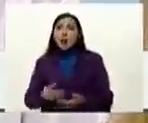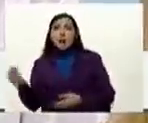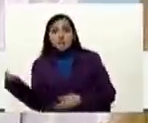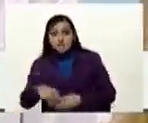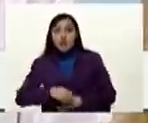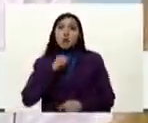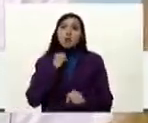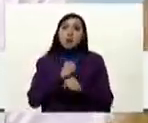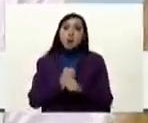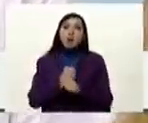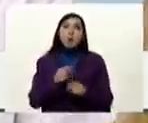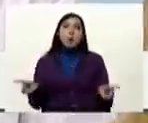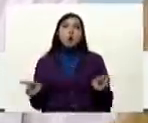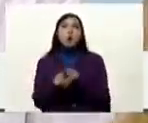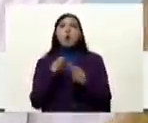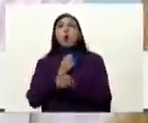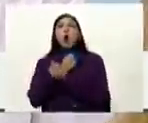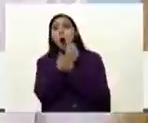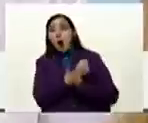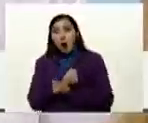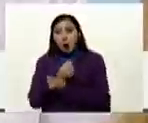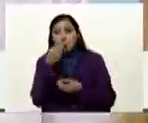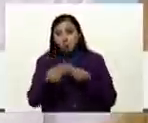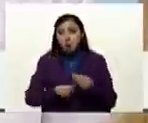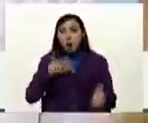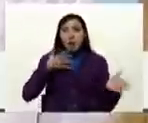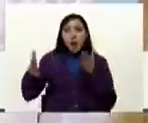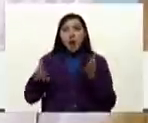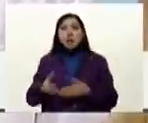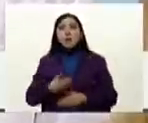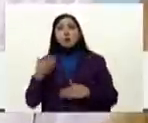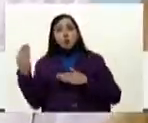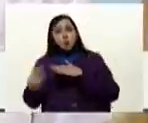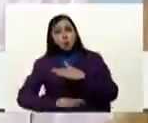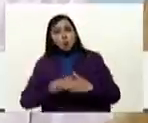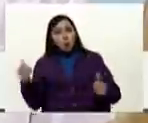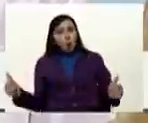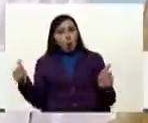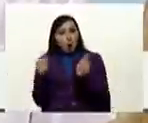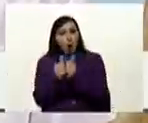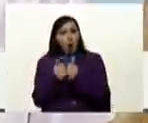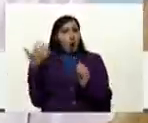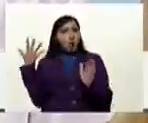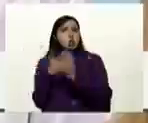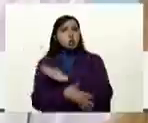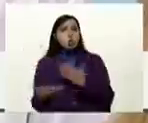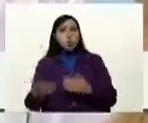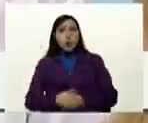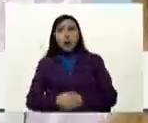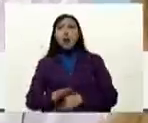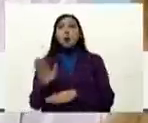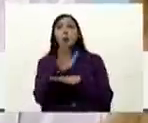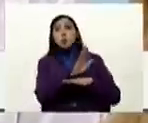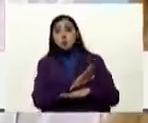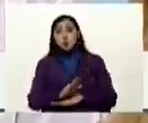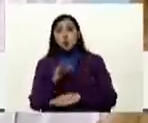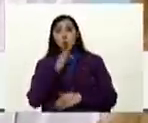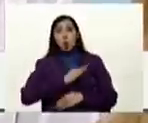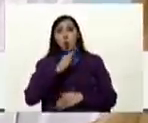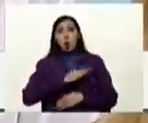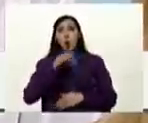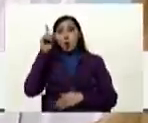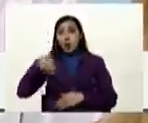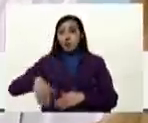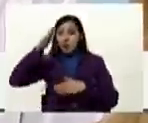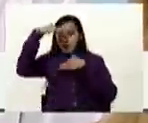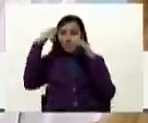también viendo todos los servicios básicos también en compañía de lo que ha sido el Seguro Social. Atendimos también